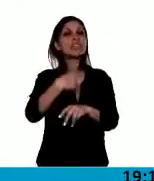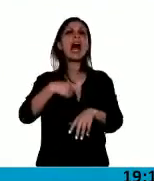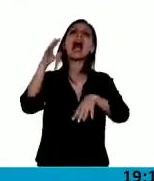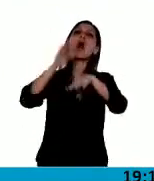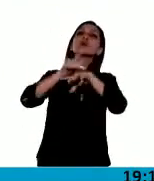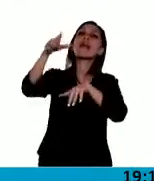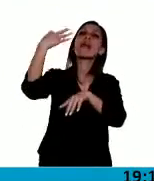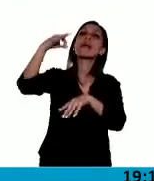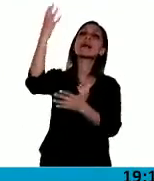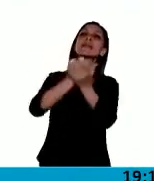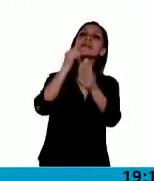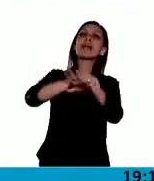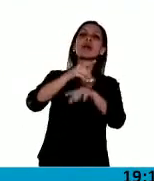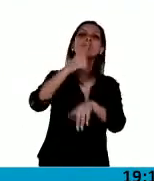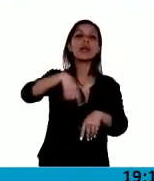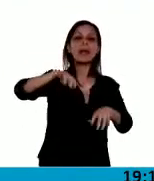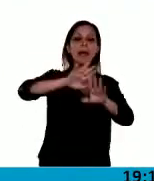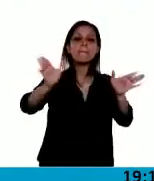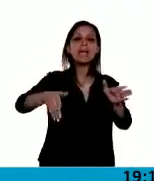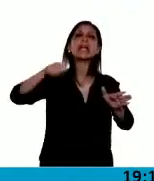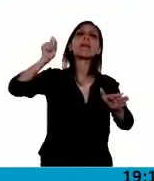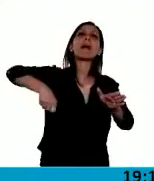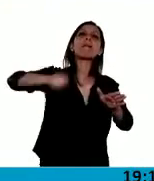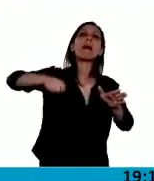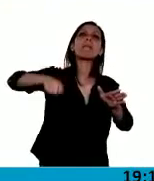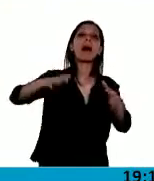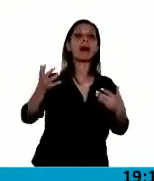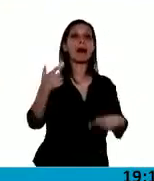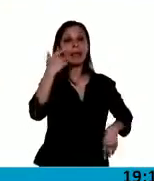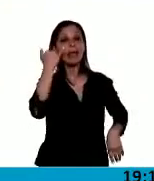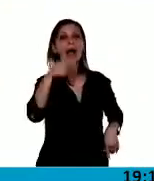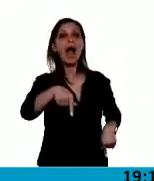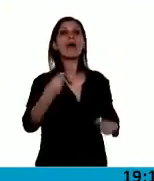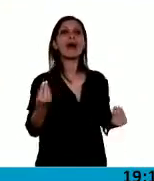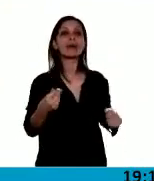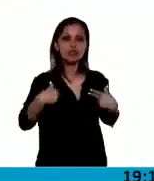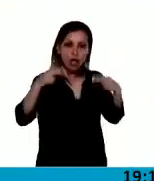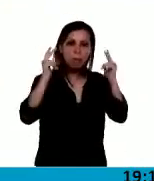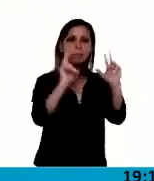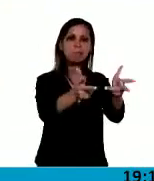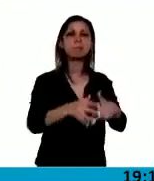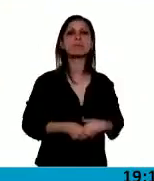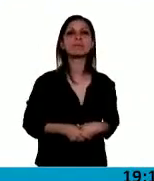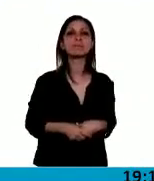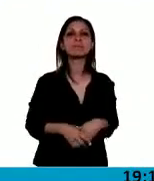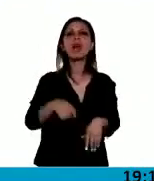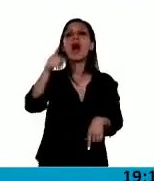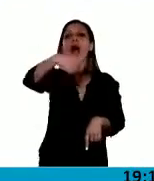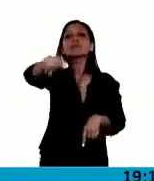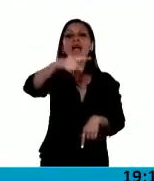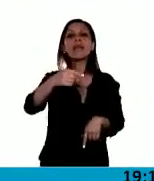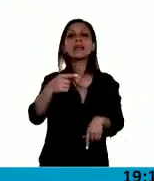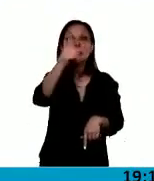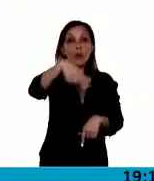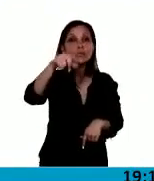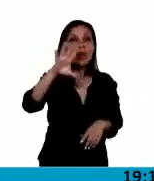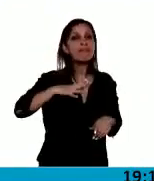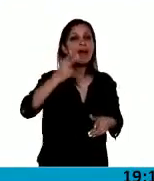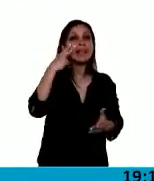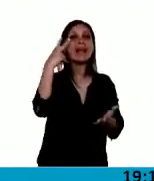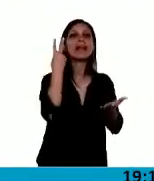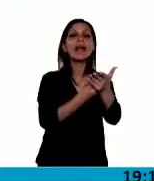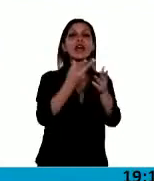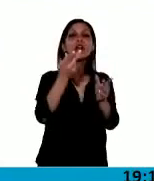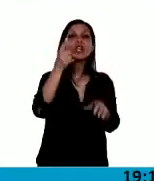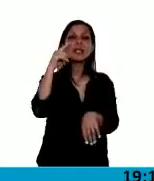golpeaban las bancas bueno ahora yo le digo y aquí donó fe ha dicho a ustedes no reconocen el resultado de las urnas